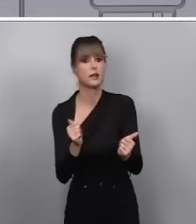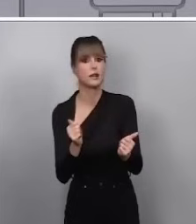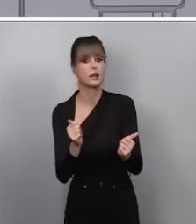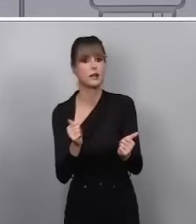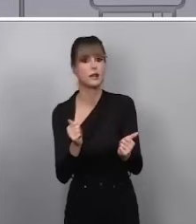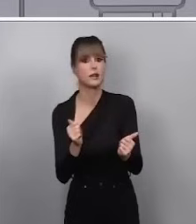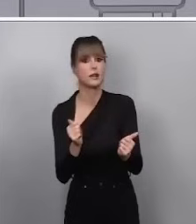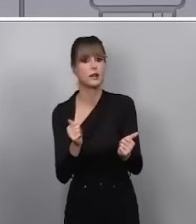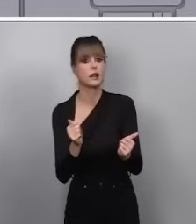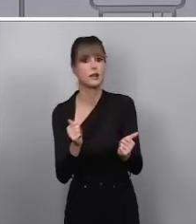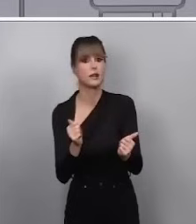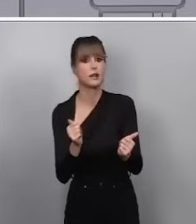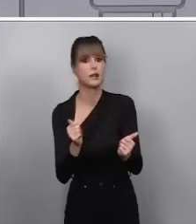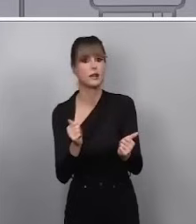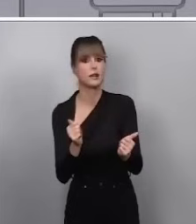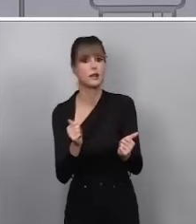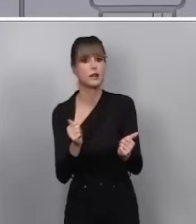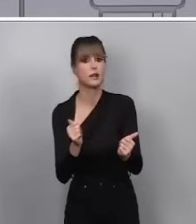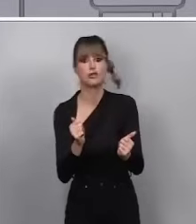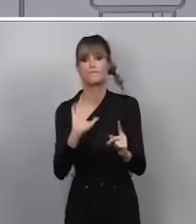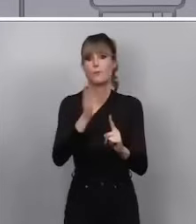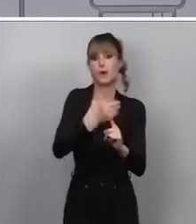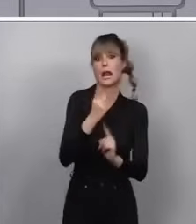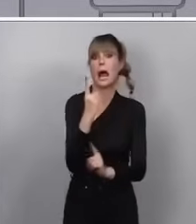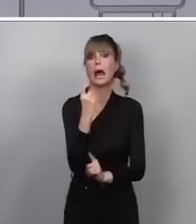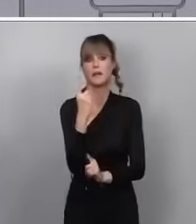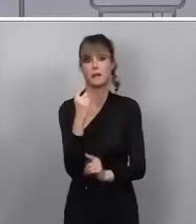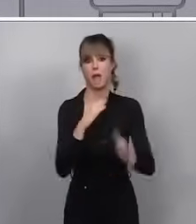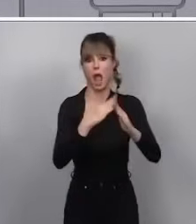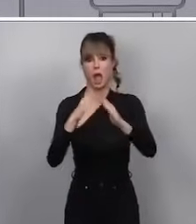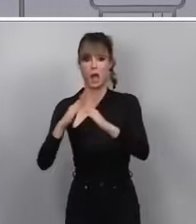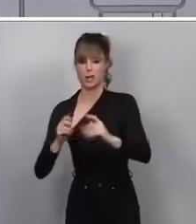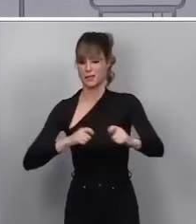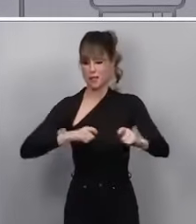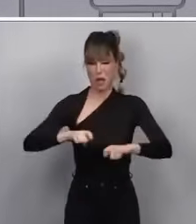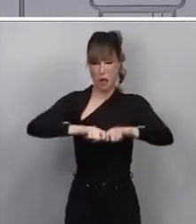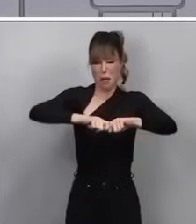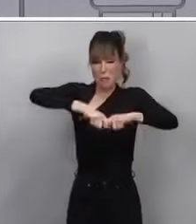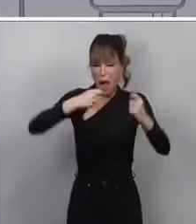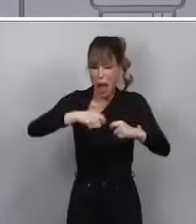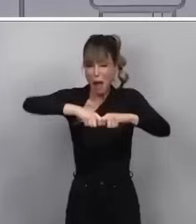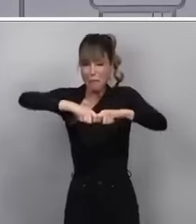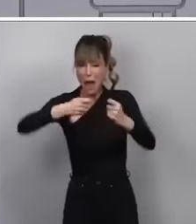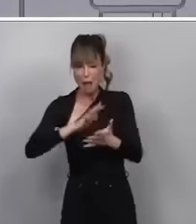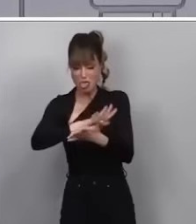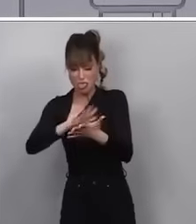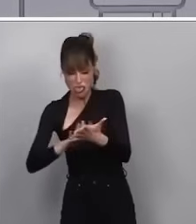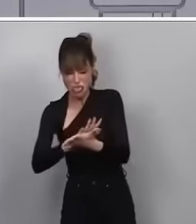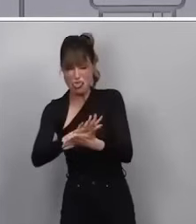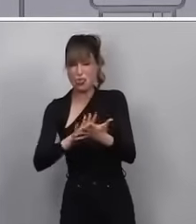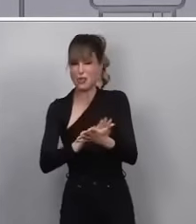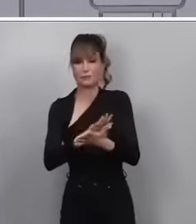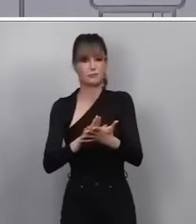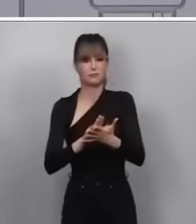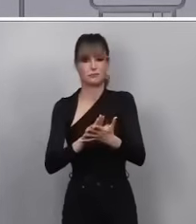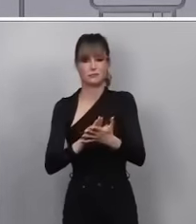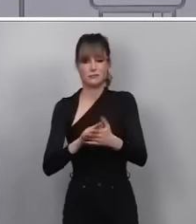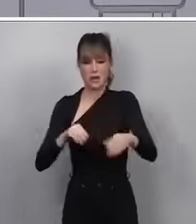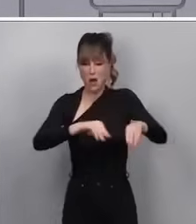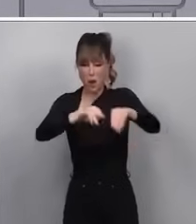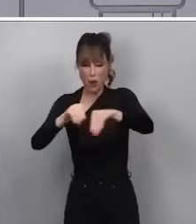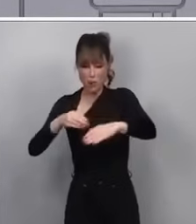difícil muy difícil viviendas y negocios destruidos sepultados bajo el